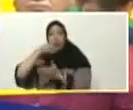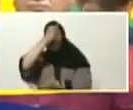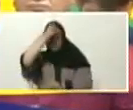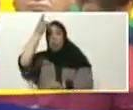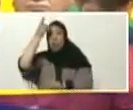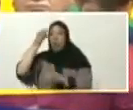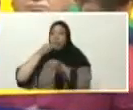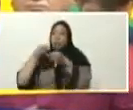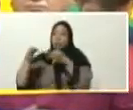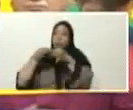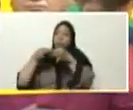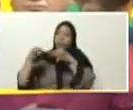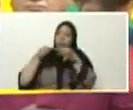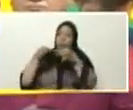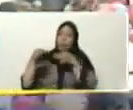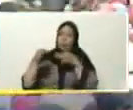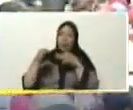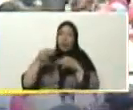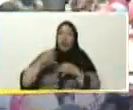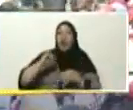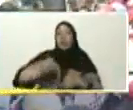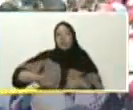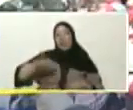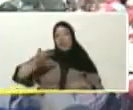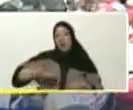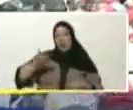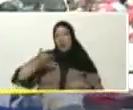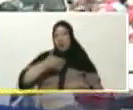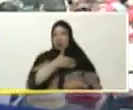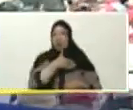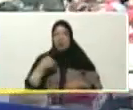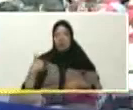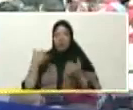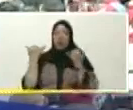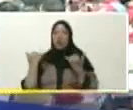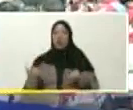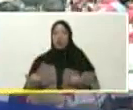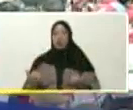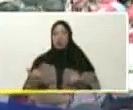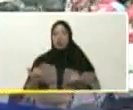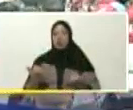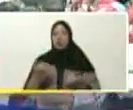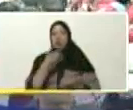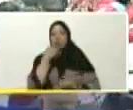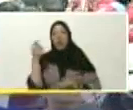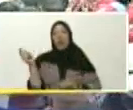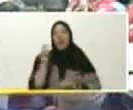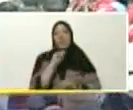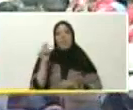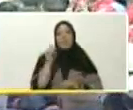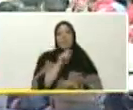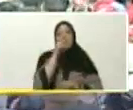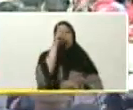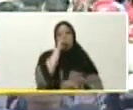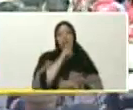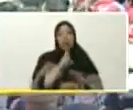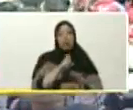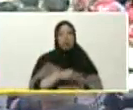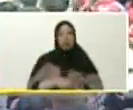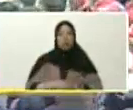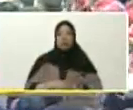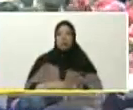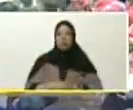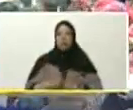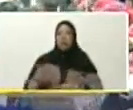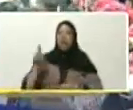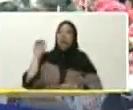Lo más importante que yo quiero que ocurra en los meses y años que están